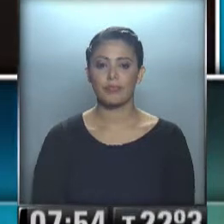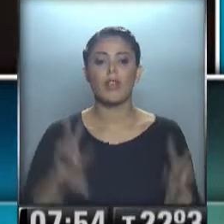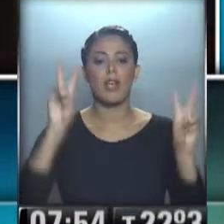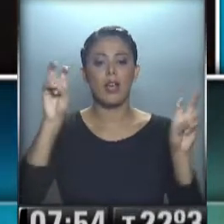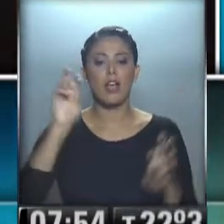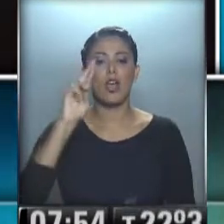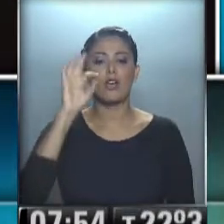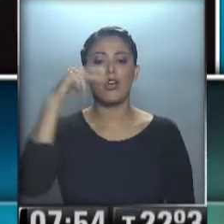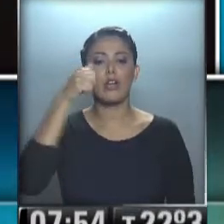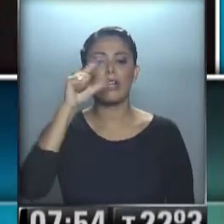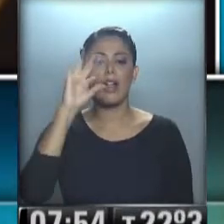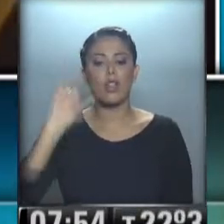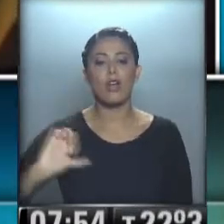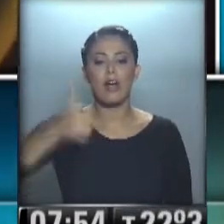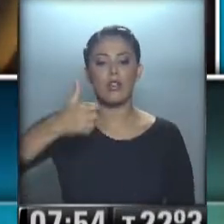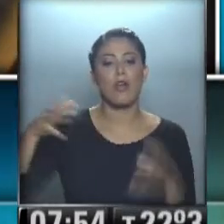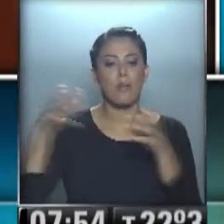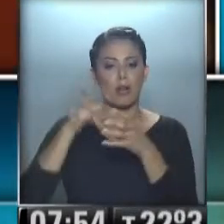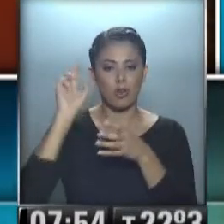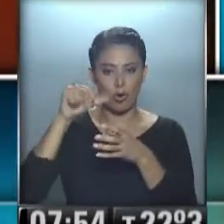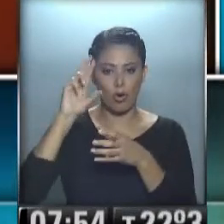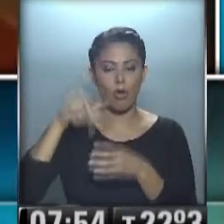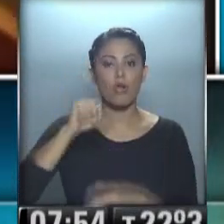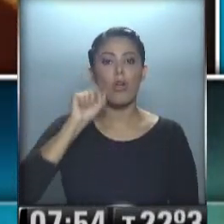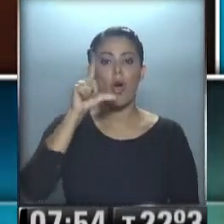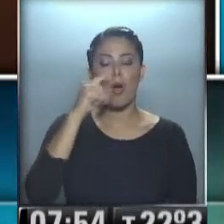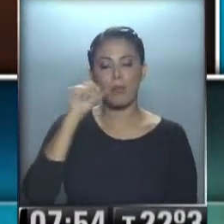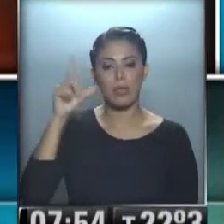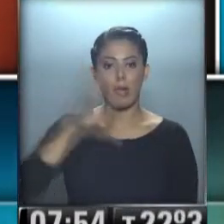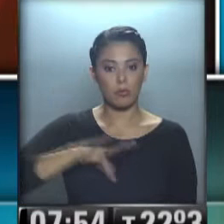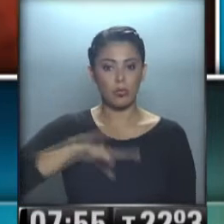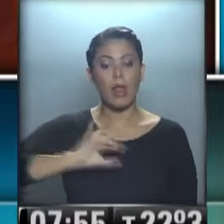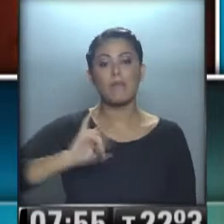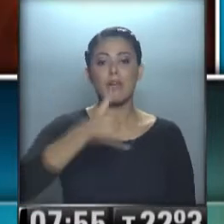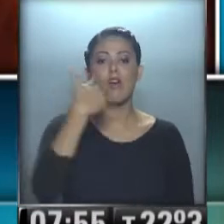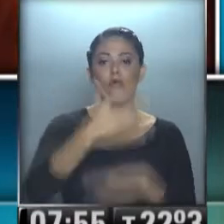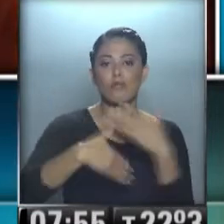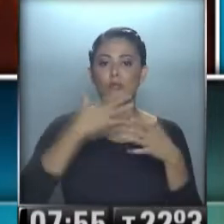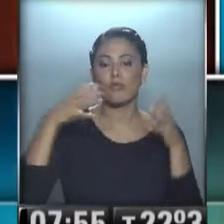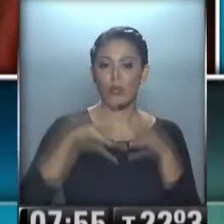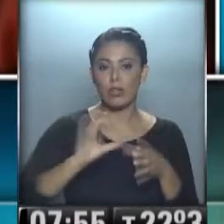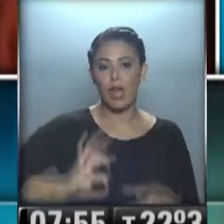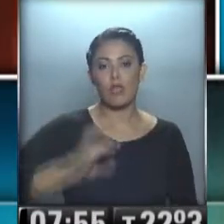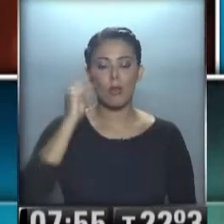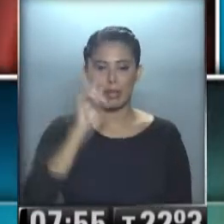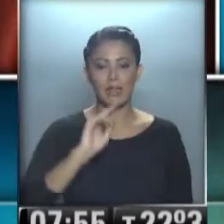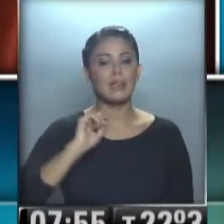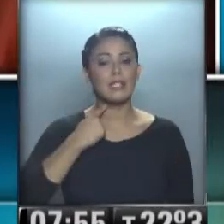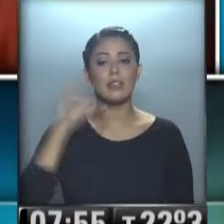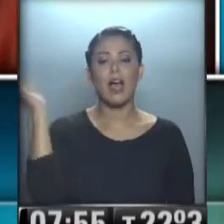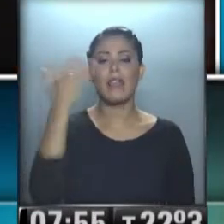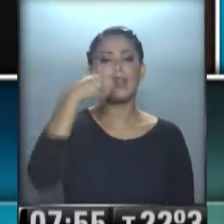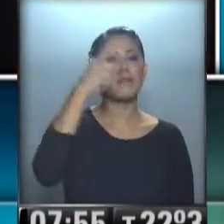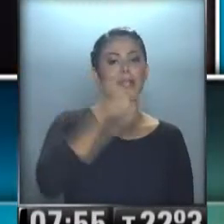Cristiano Ronaldo ganó el Balón de Oro. El portugués fue elegido el mejor futbolista de 2013, con lo que cortó la racha de Lionel